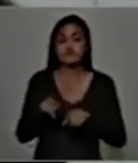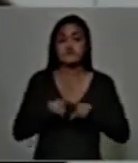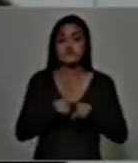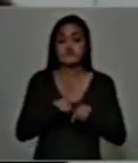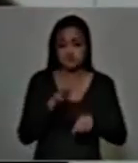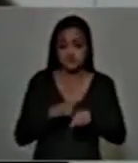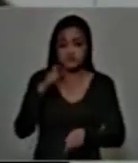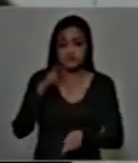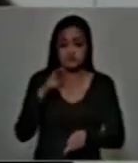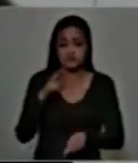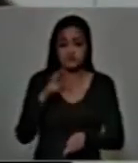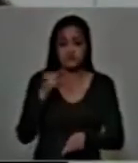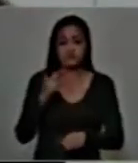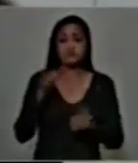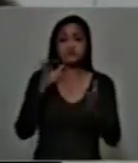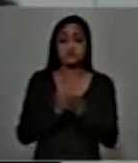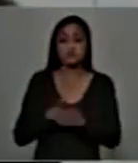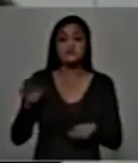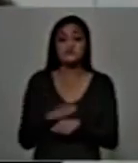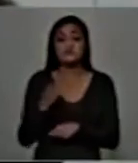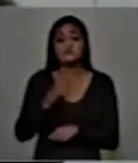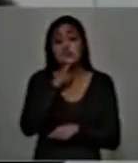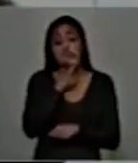También, gobernador,